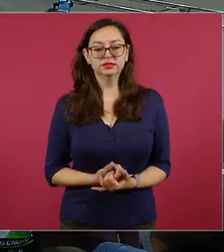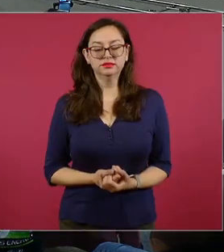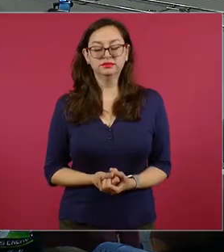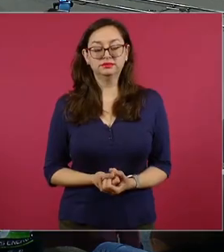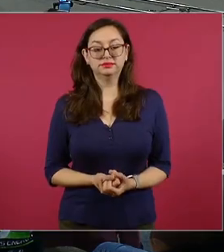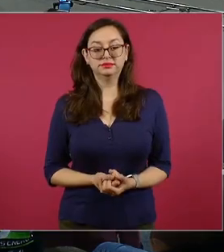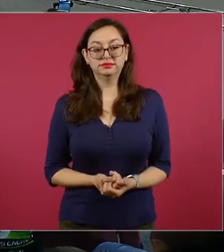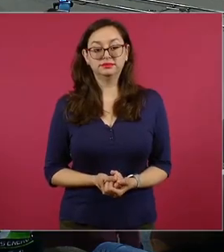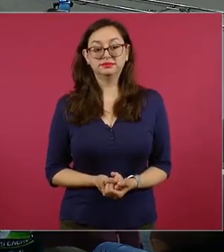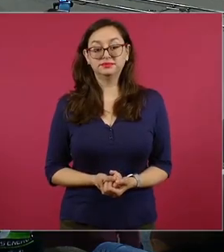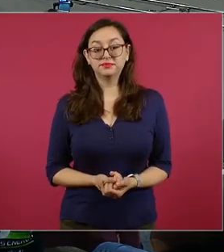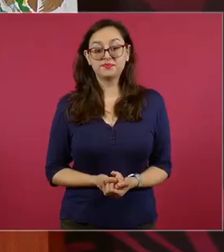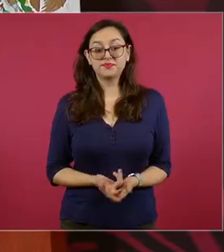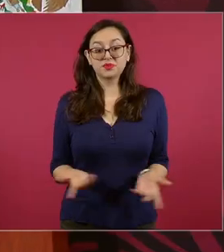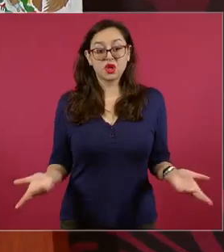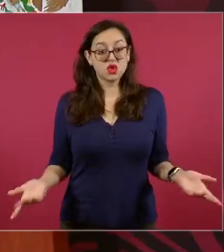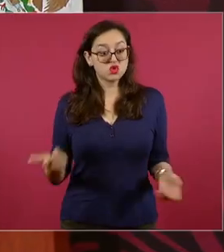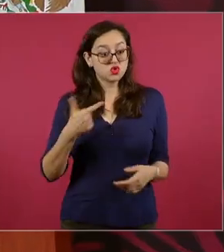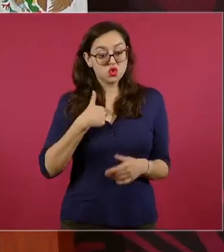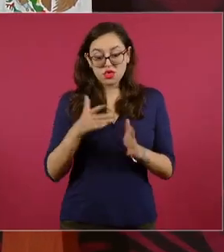mi detente,